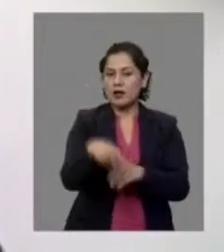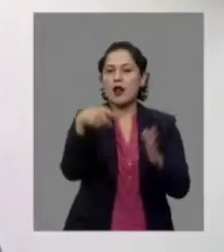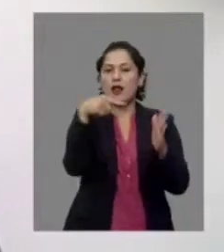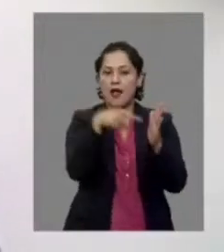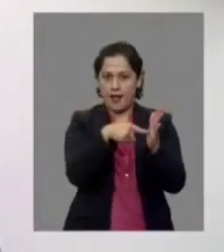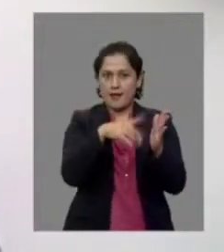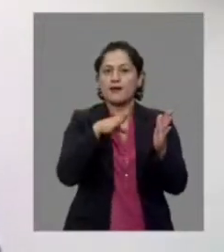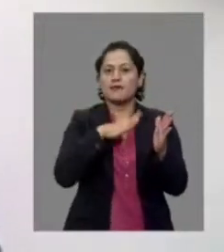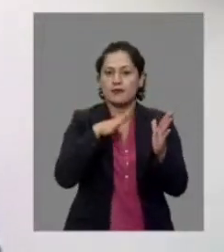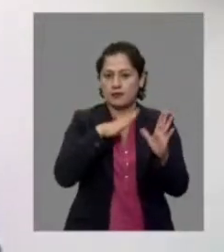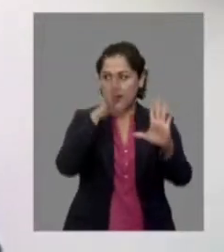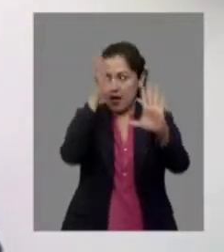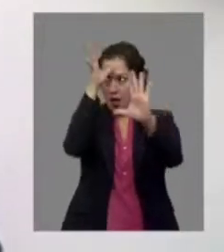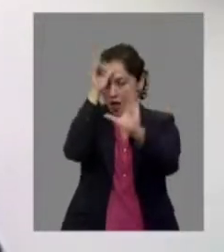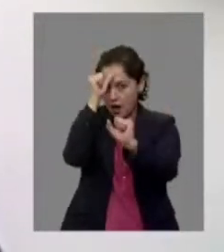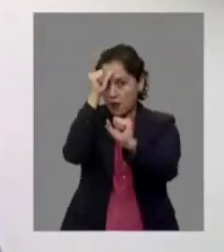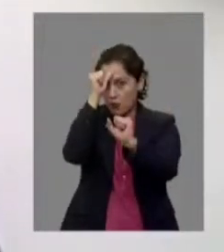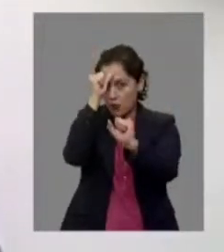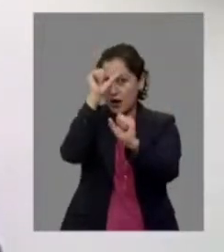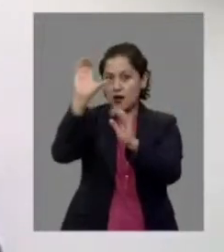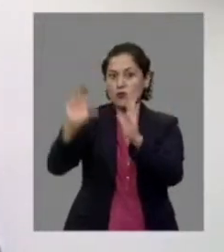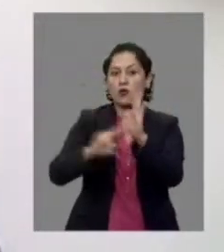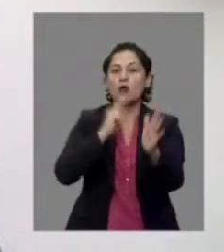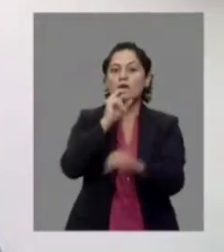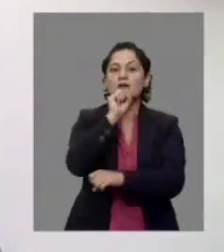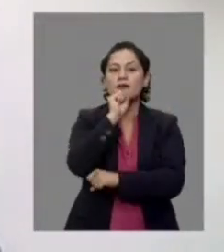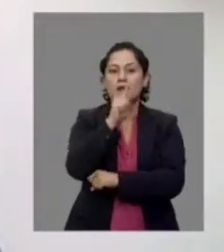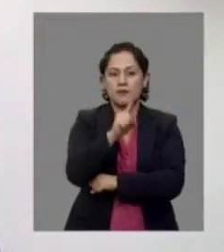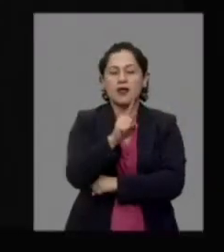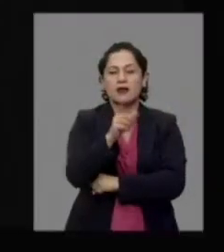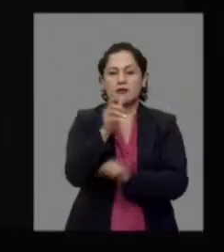y tratados. Gracias, Carlos.